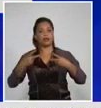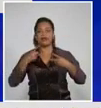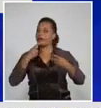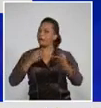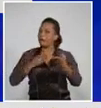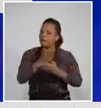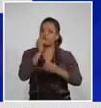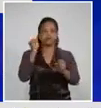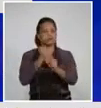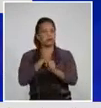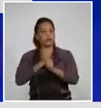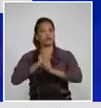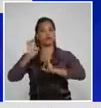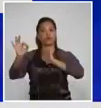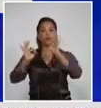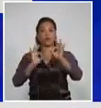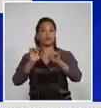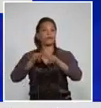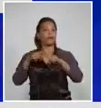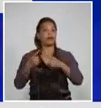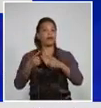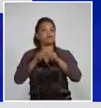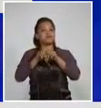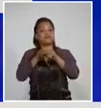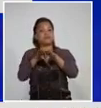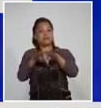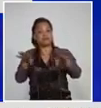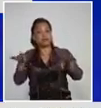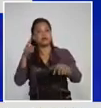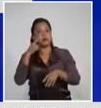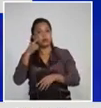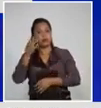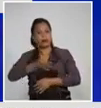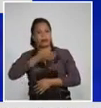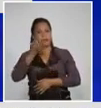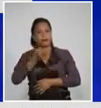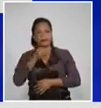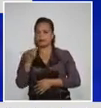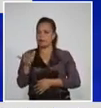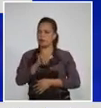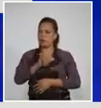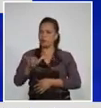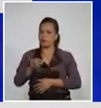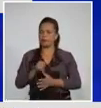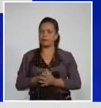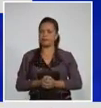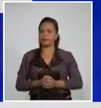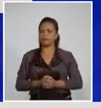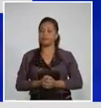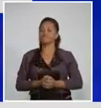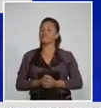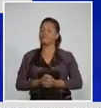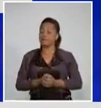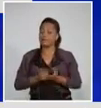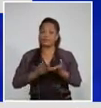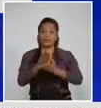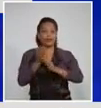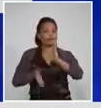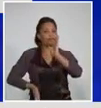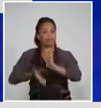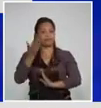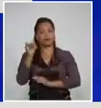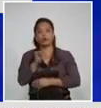nada porque la transmisión, como vamos a ver ahora por territorio, es todavía elevada,